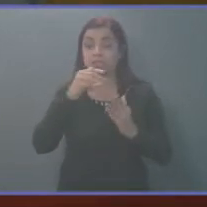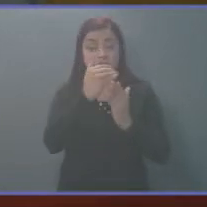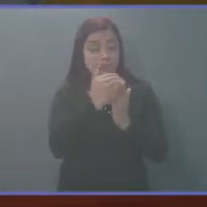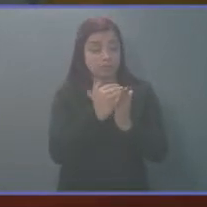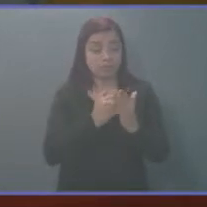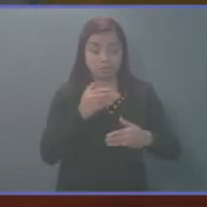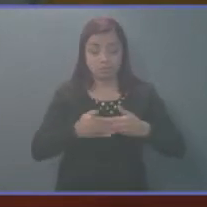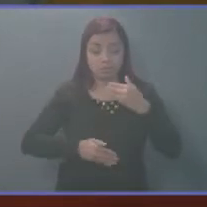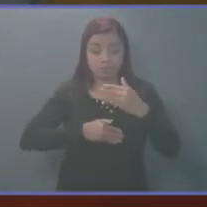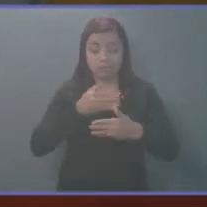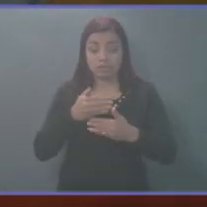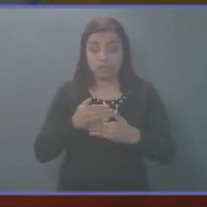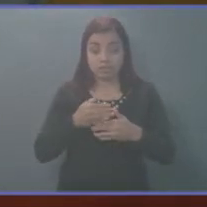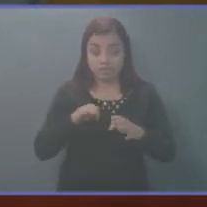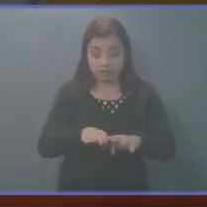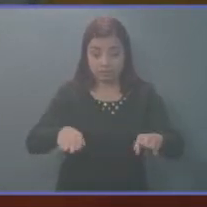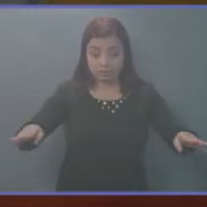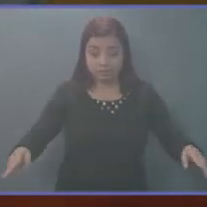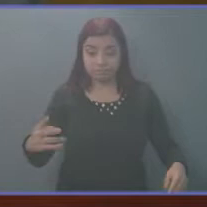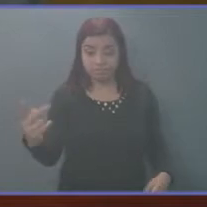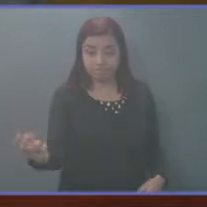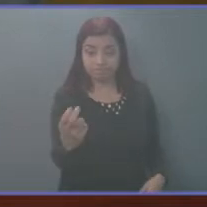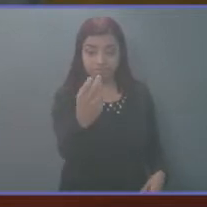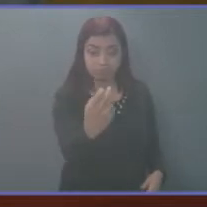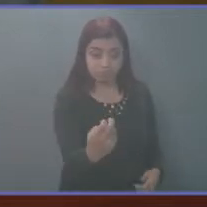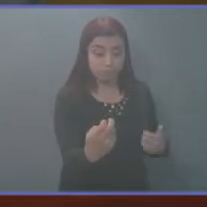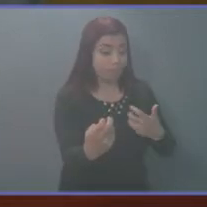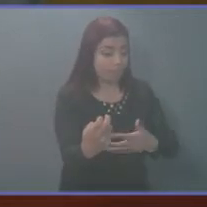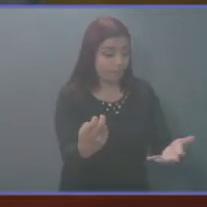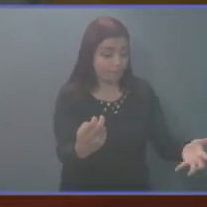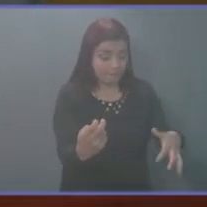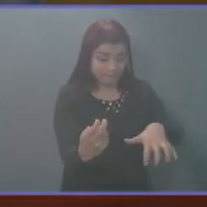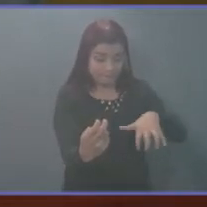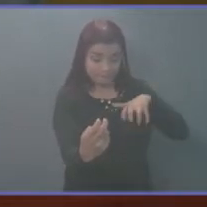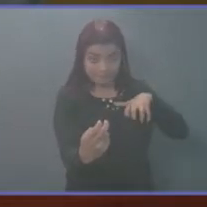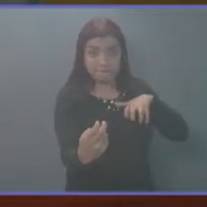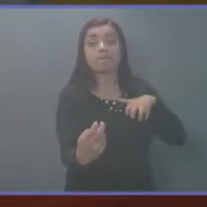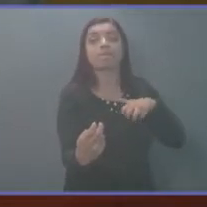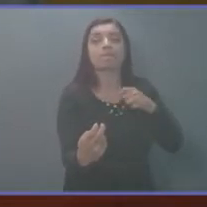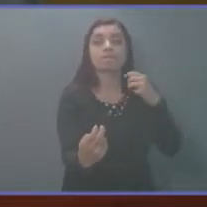interpelación. En la interpelación se procederá de la siguiente manera.